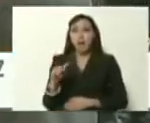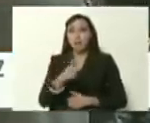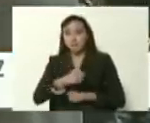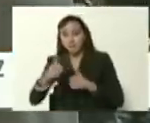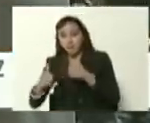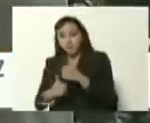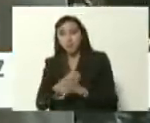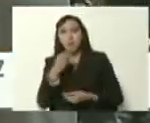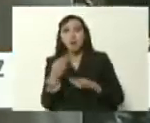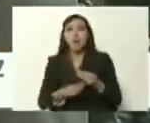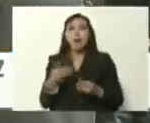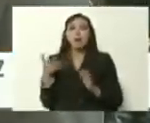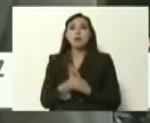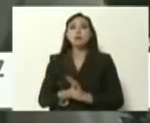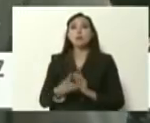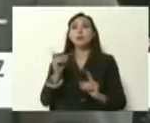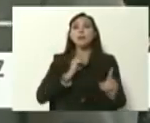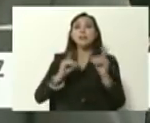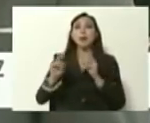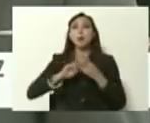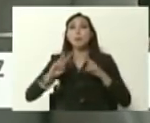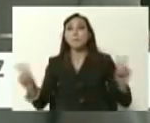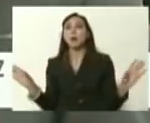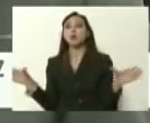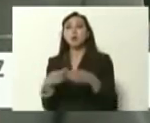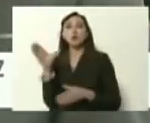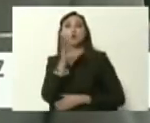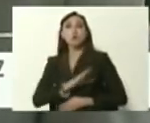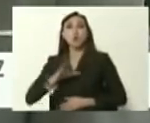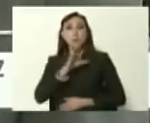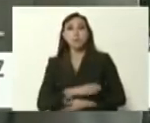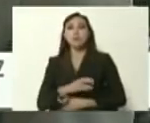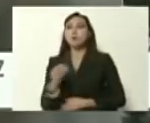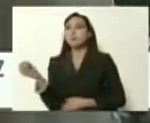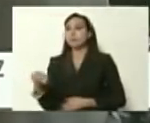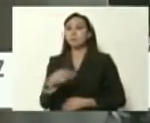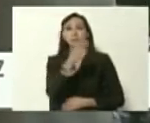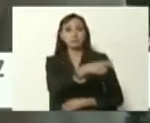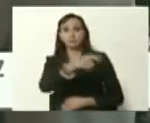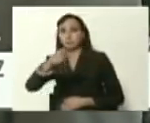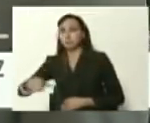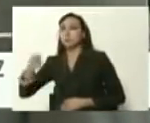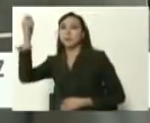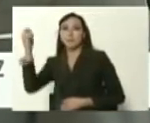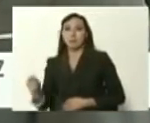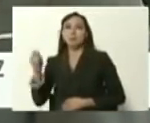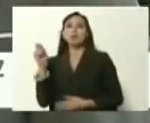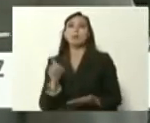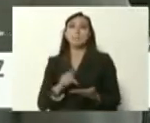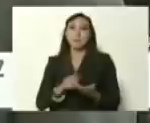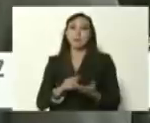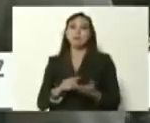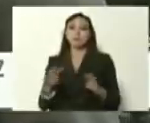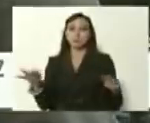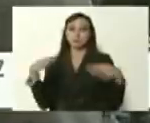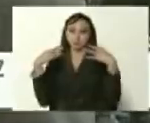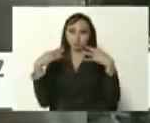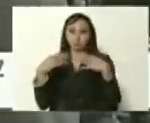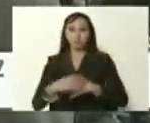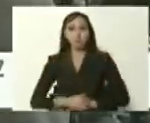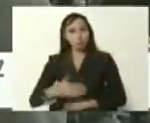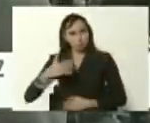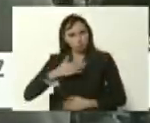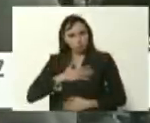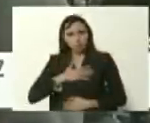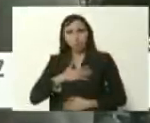la Reconciliación, Diálogo y Paz. Demás diputados, honorables diputados y diputadas presentes. Soy el